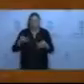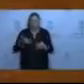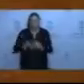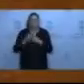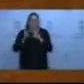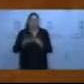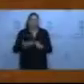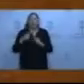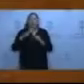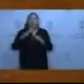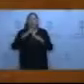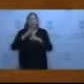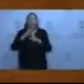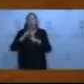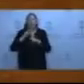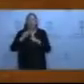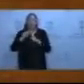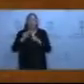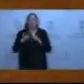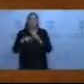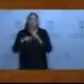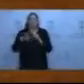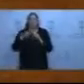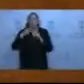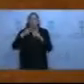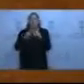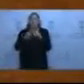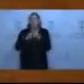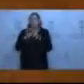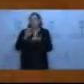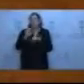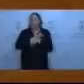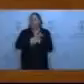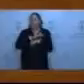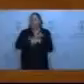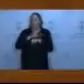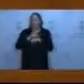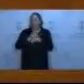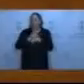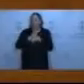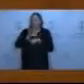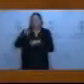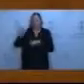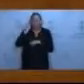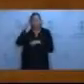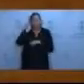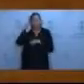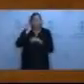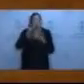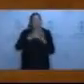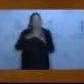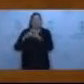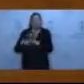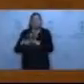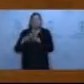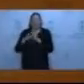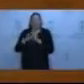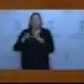interpelación, que el Gobierno diga dos cosas, señora consejera. La primera, ¿qué va a hacer con respecto a la situación